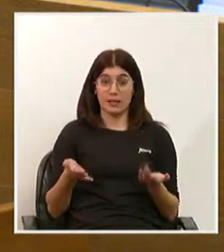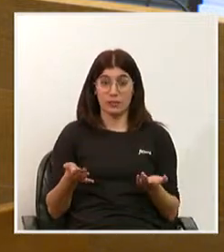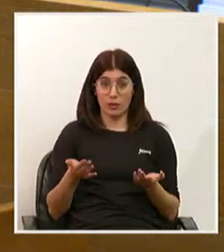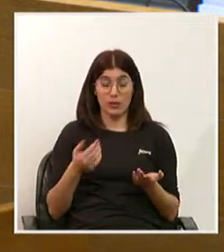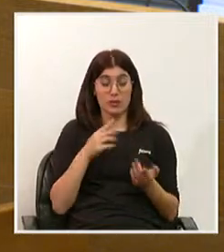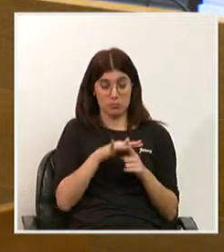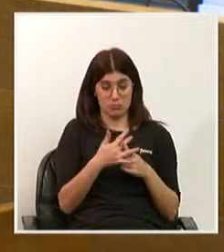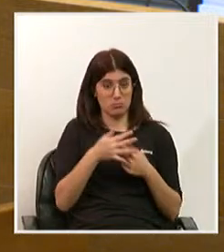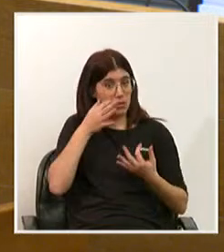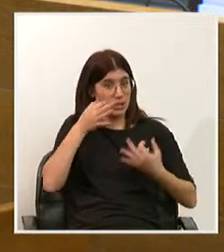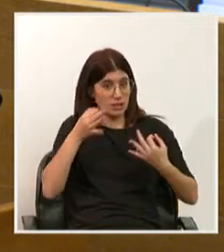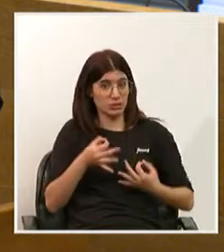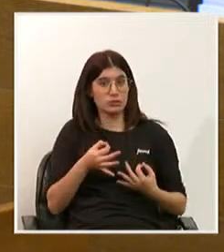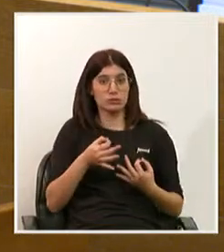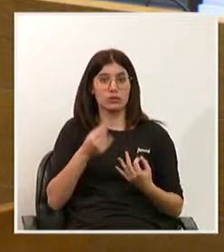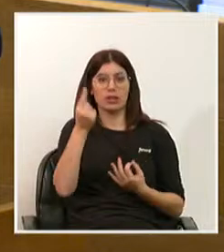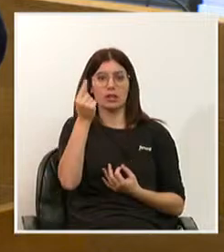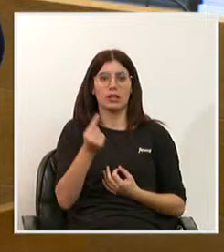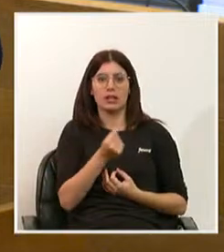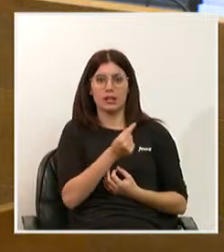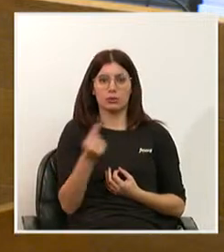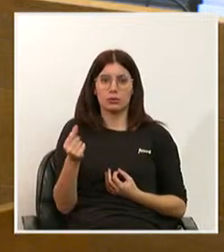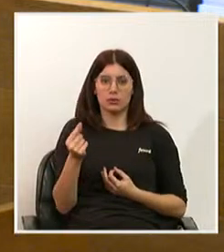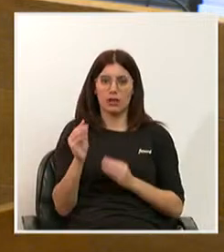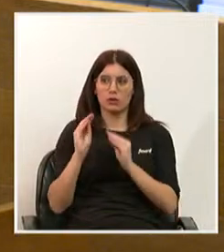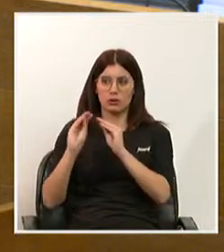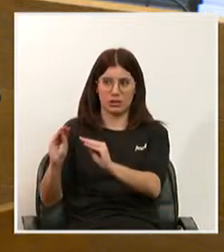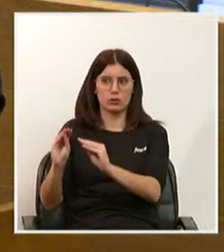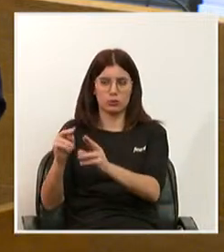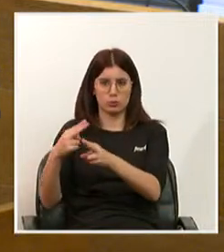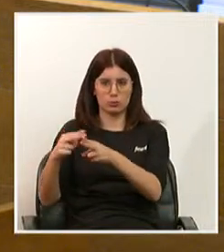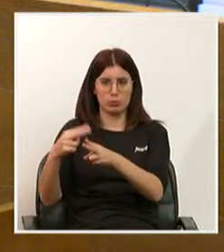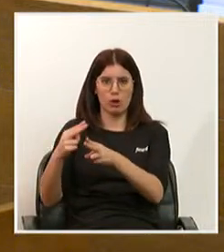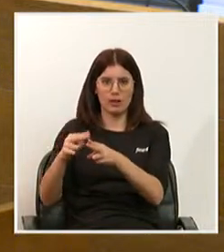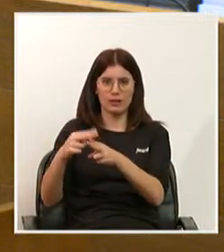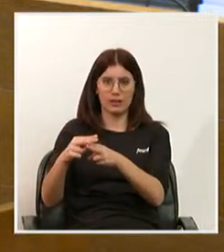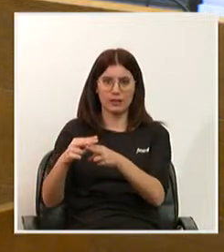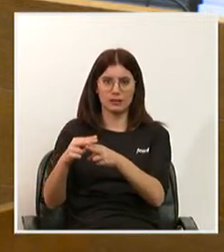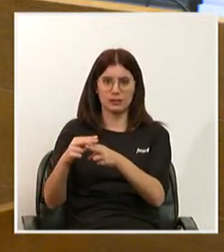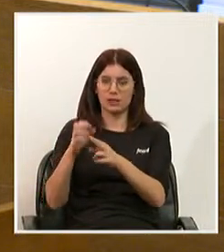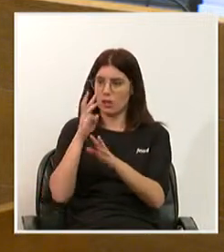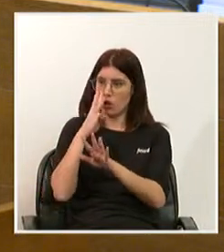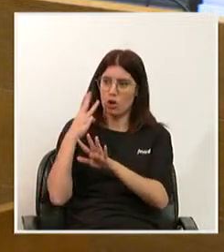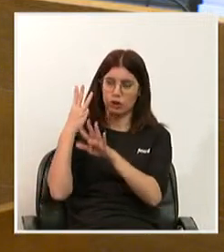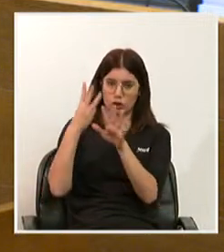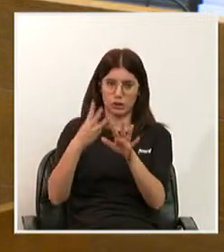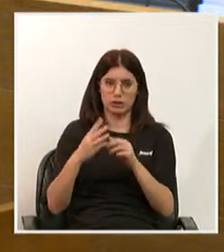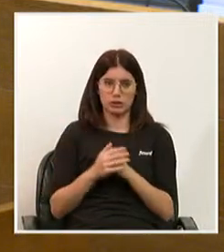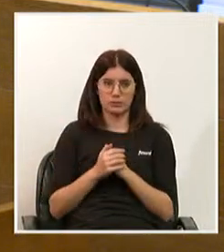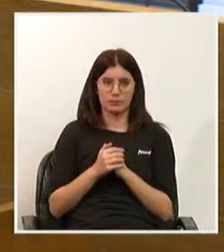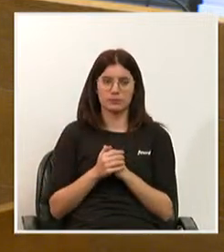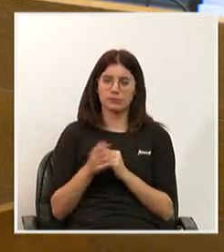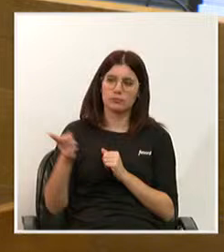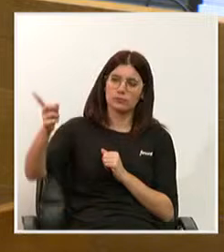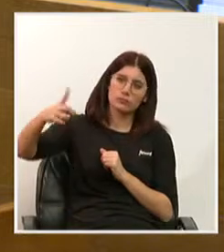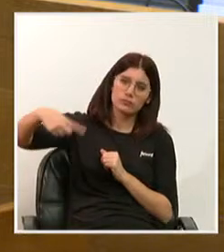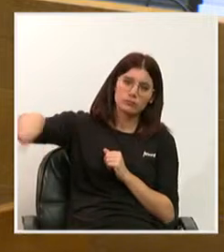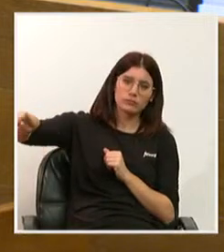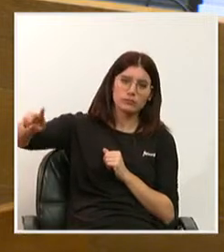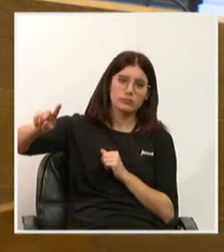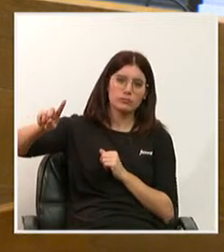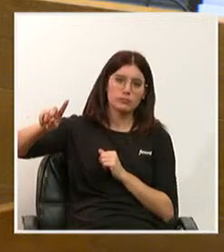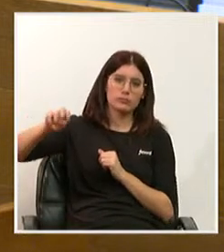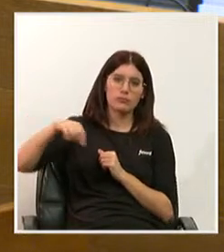vayamos a los hechos vayamos a los resultados de sus sus políticas Durante los últimos 8 años ustedes